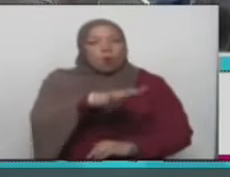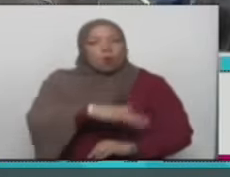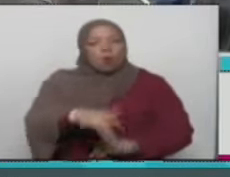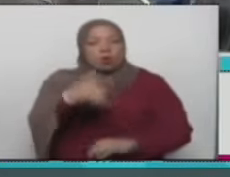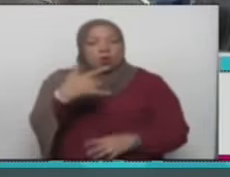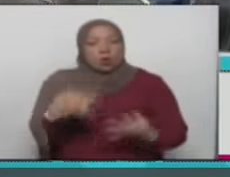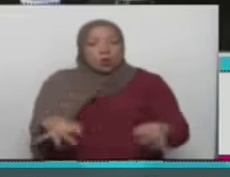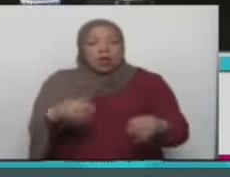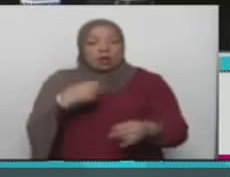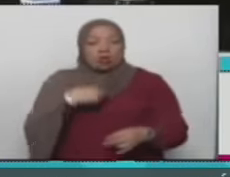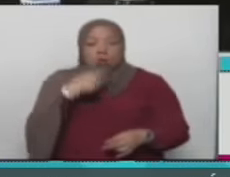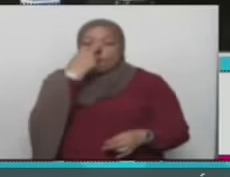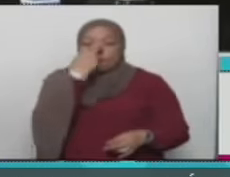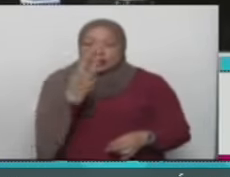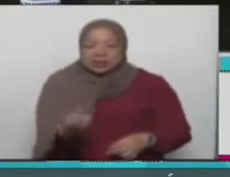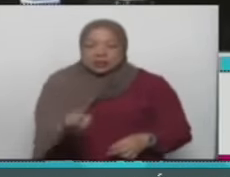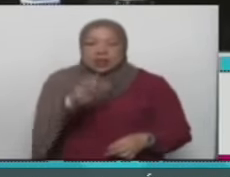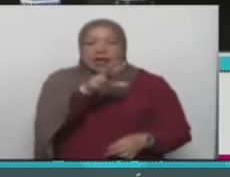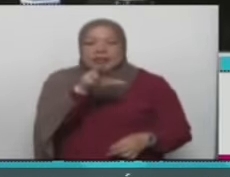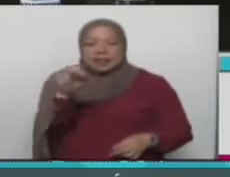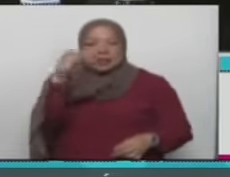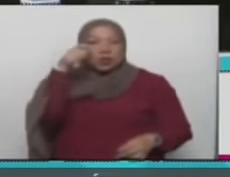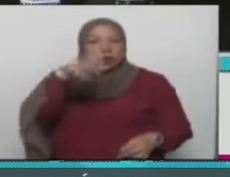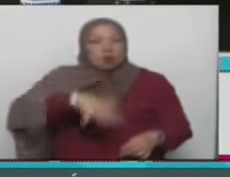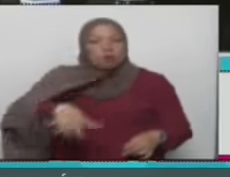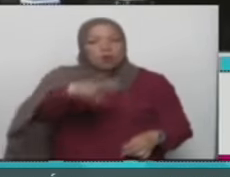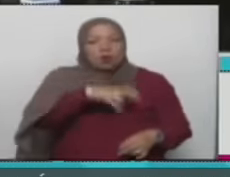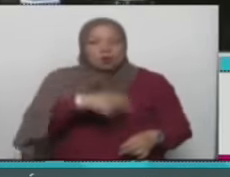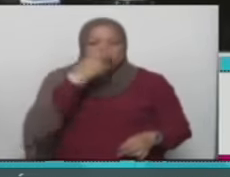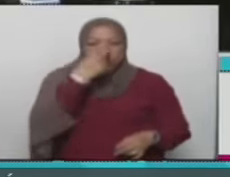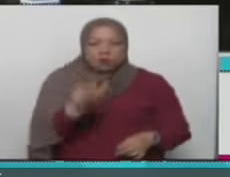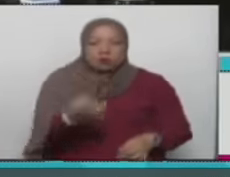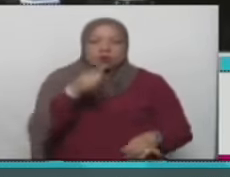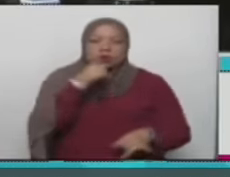peregrinación de los 300 pueblos que fui, siempre decía